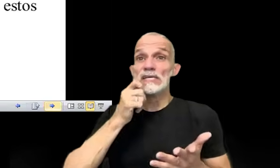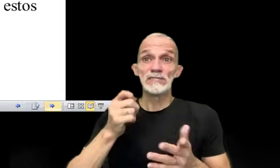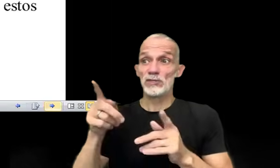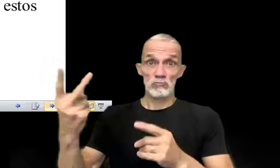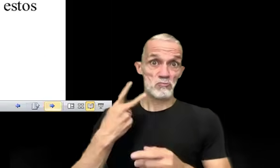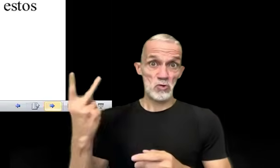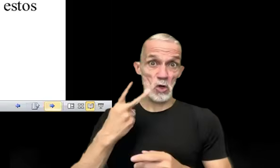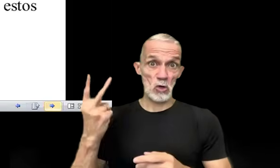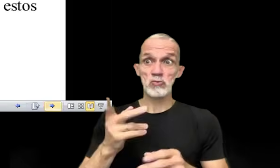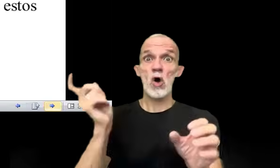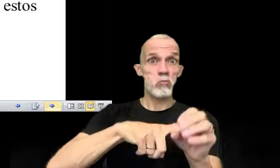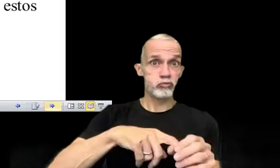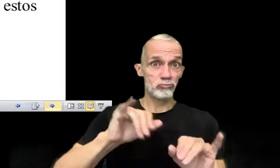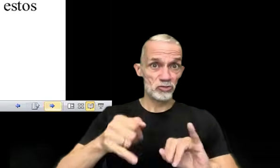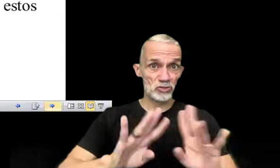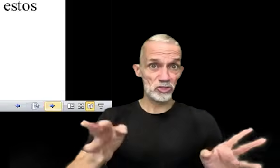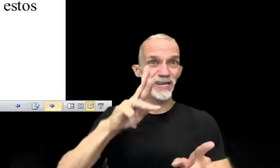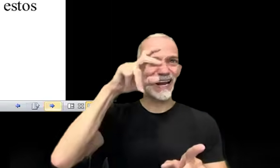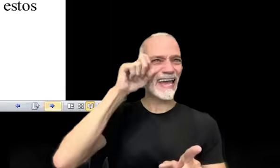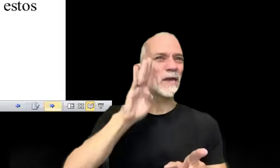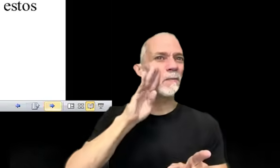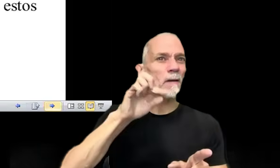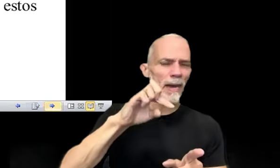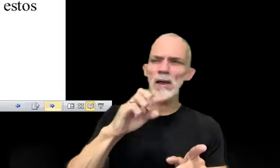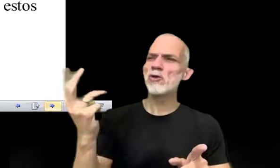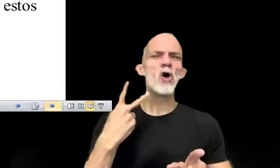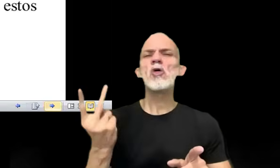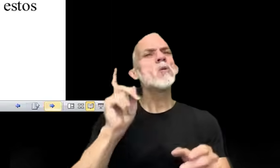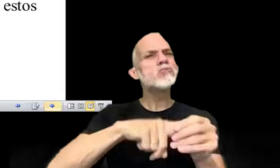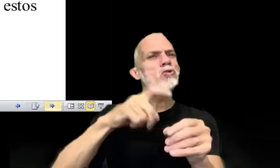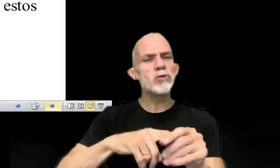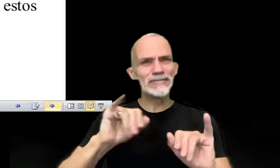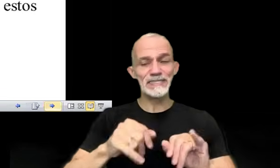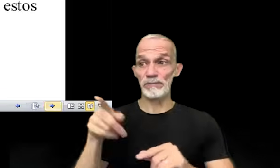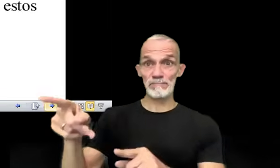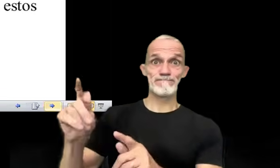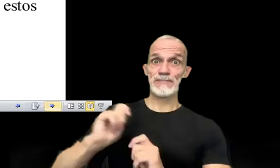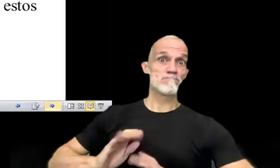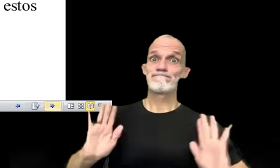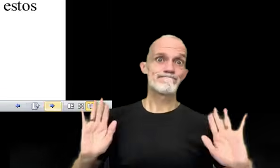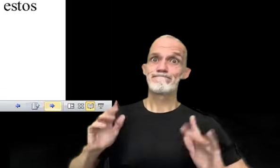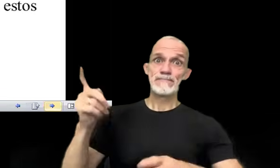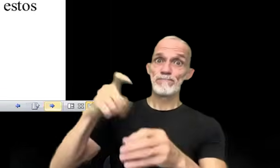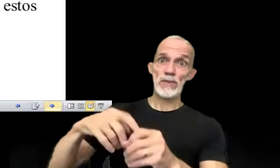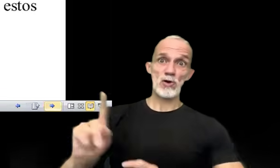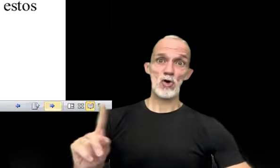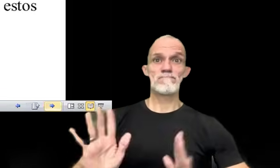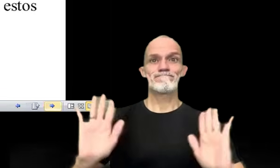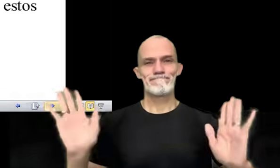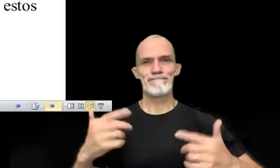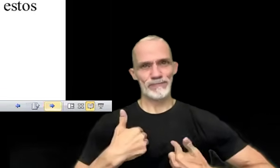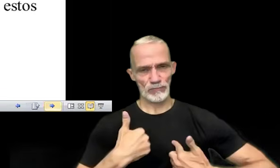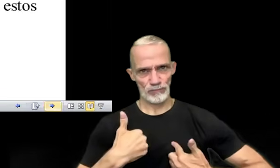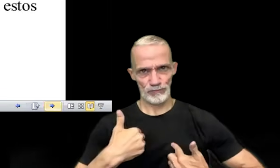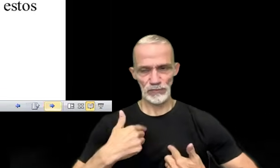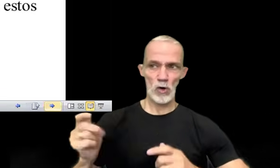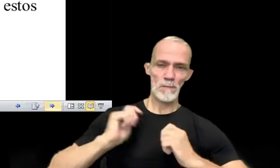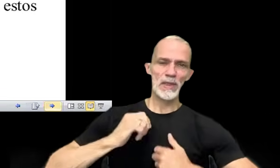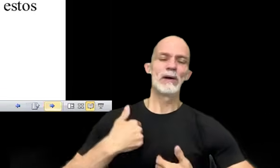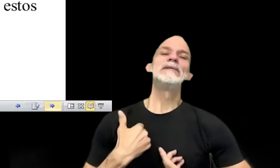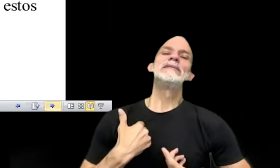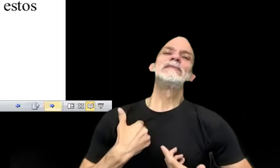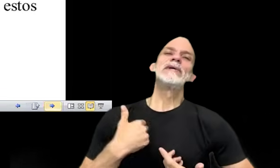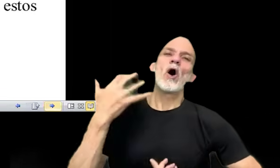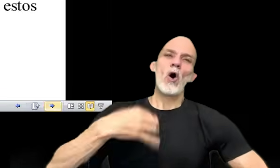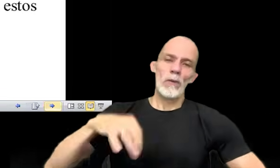Si donante y donatario adhirieron a RIBP, no hay ningún problema. Pero si el donante no adhirió a RIBP, el donatario